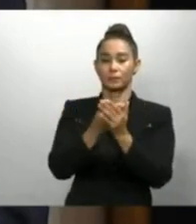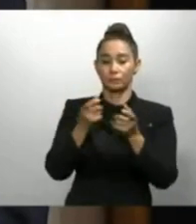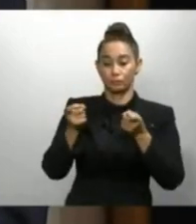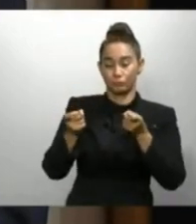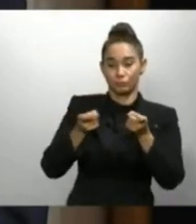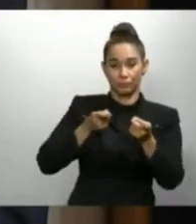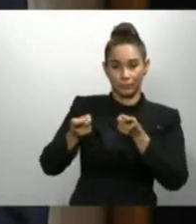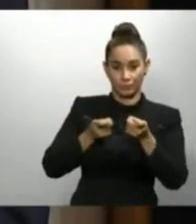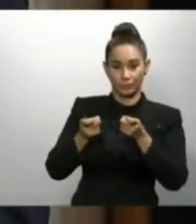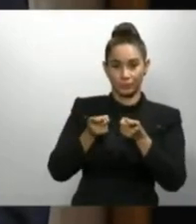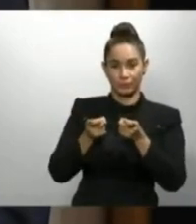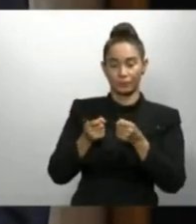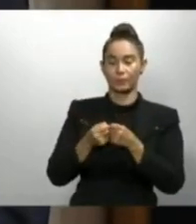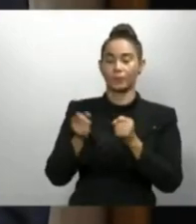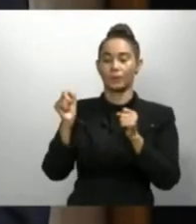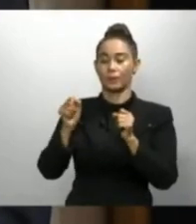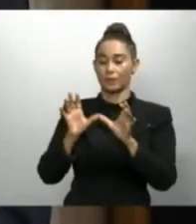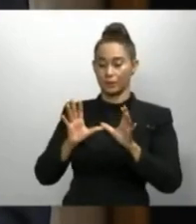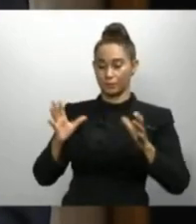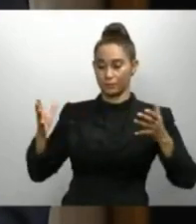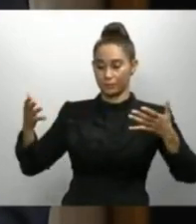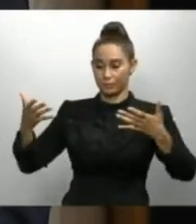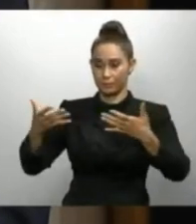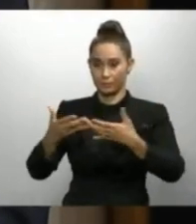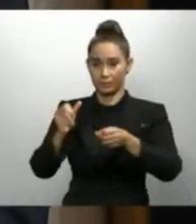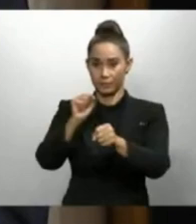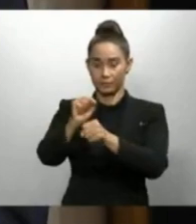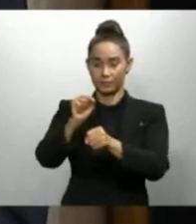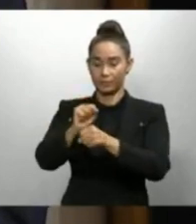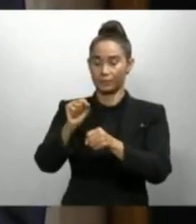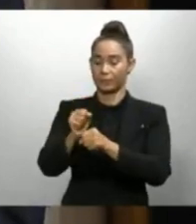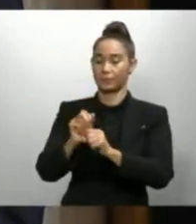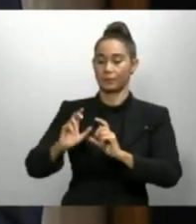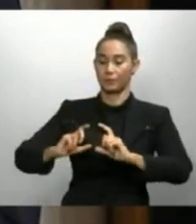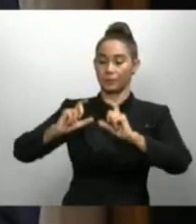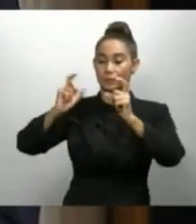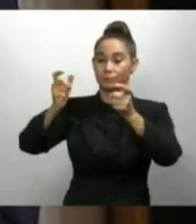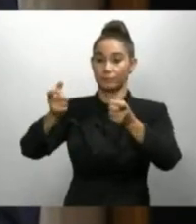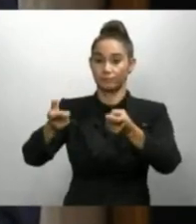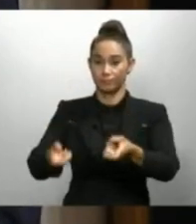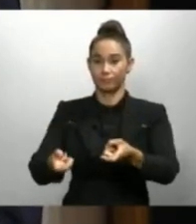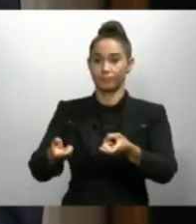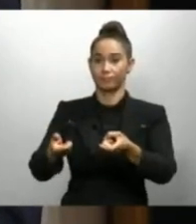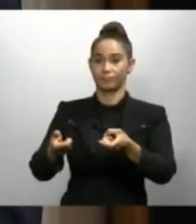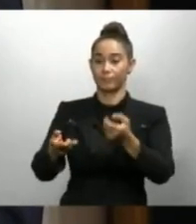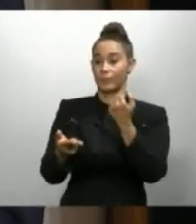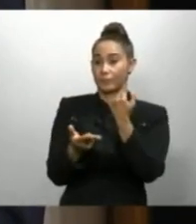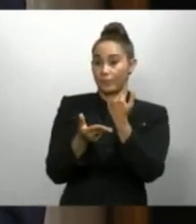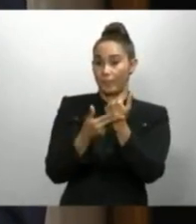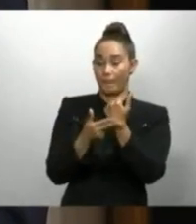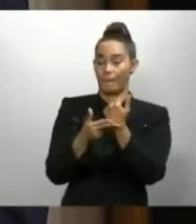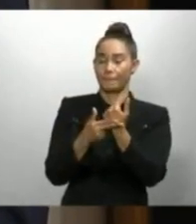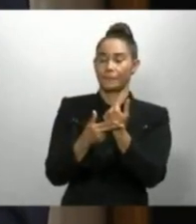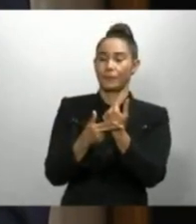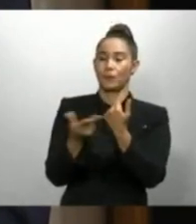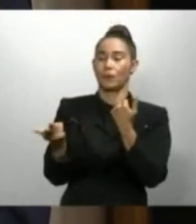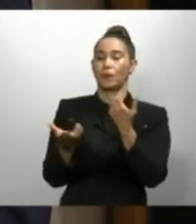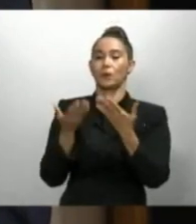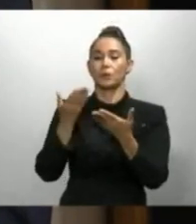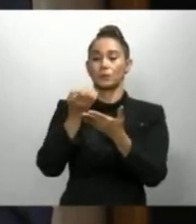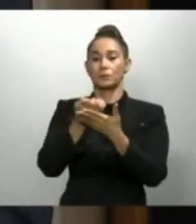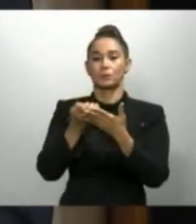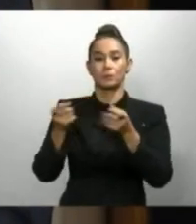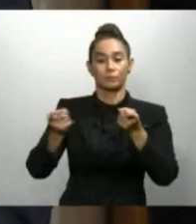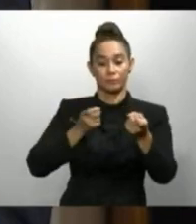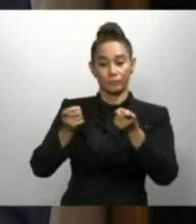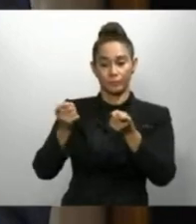control de acceso a los almacenes donde se han de depositar los precursores o sustancias controladas